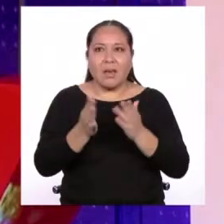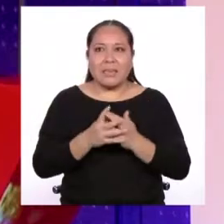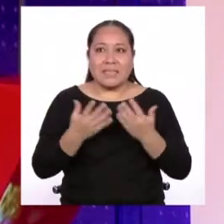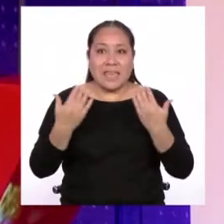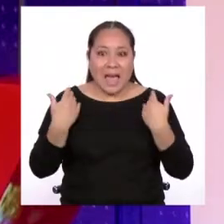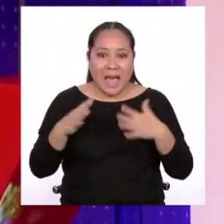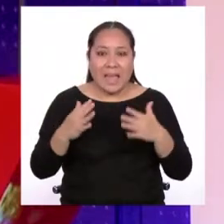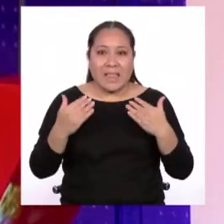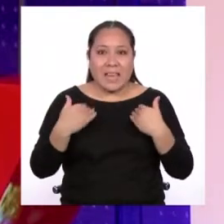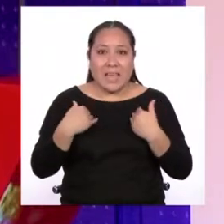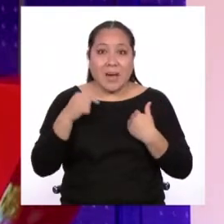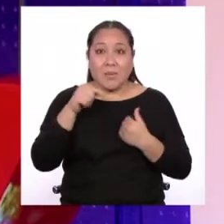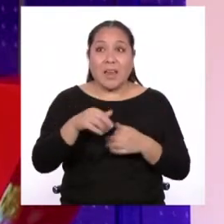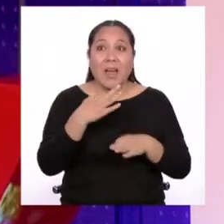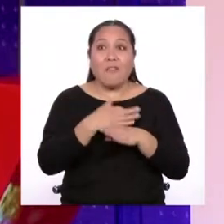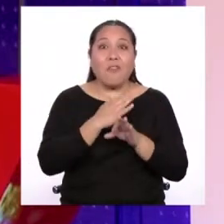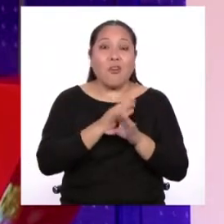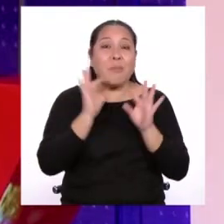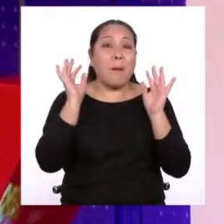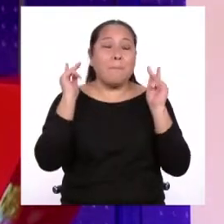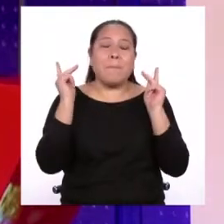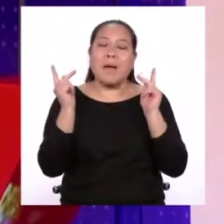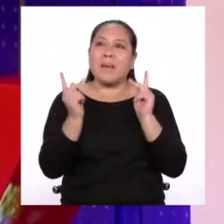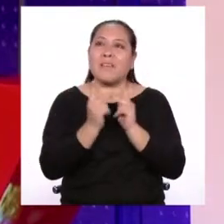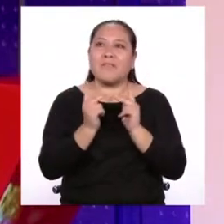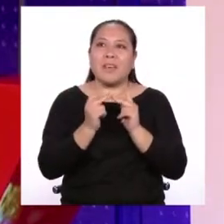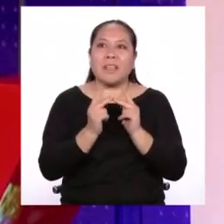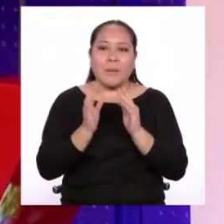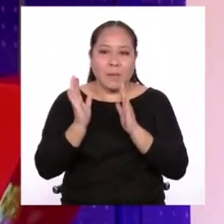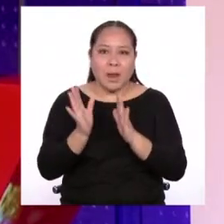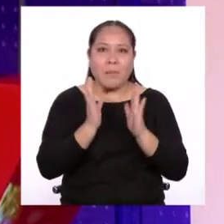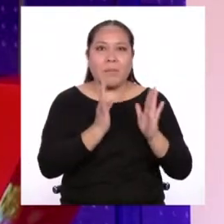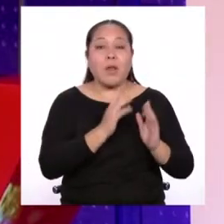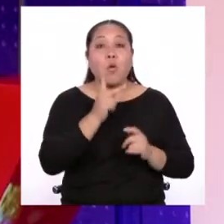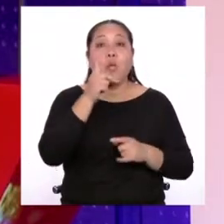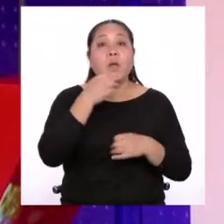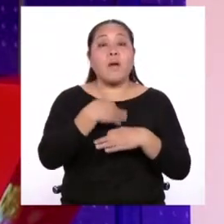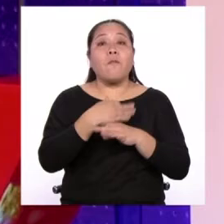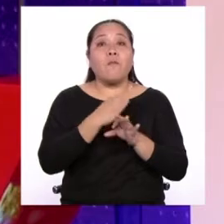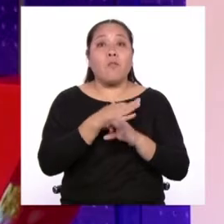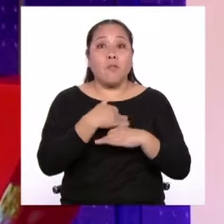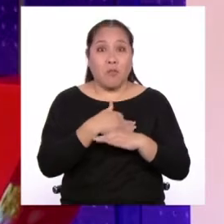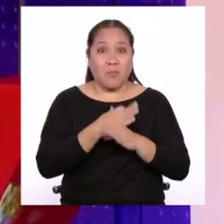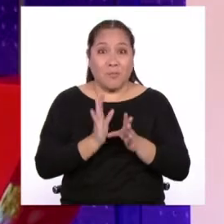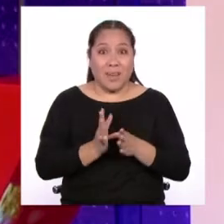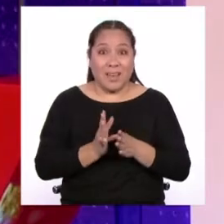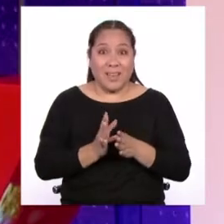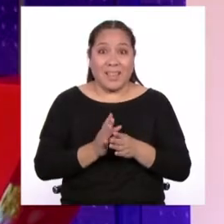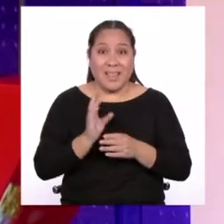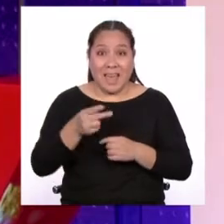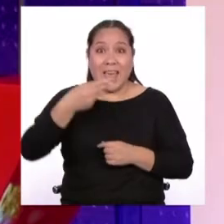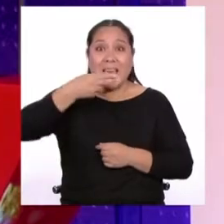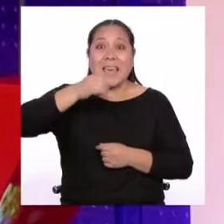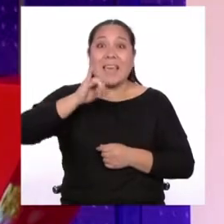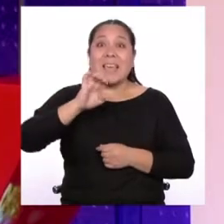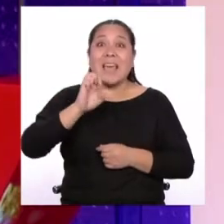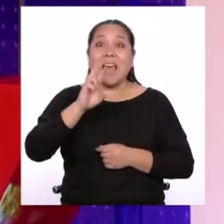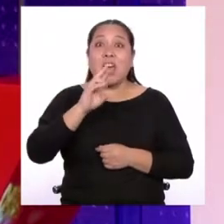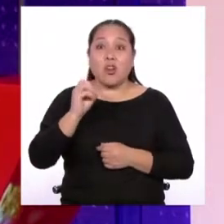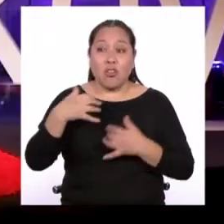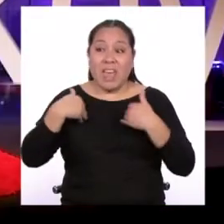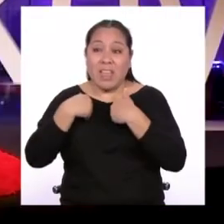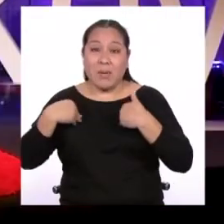Teníamos el vehículo perfecto para desarrollar una alternativa en base a hierro